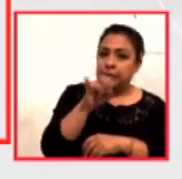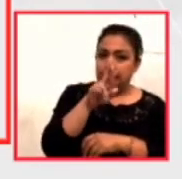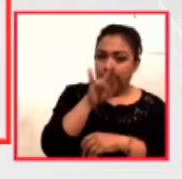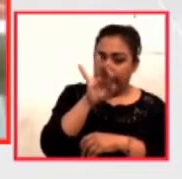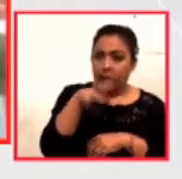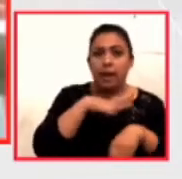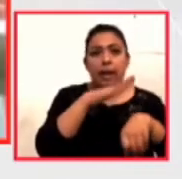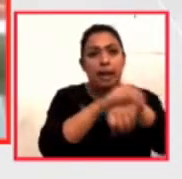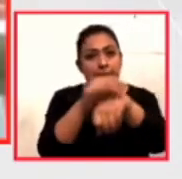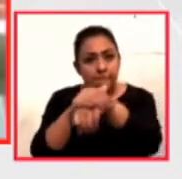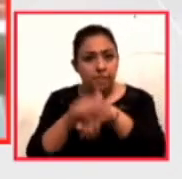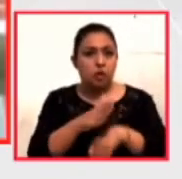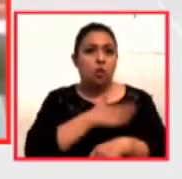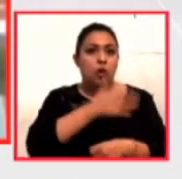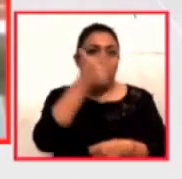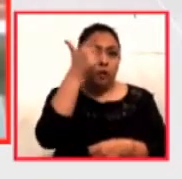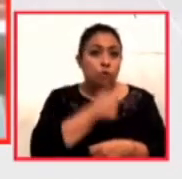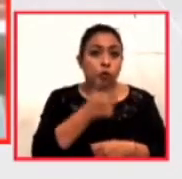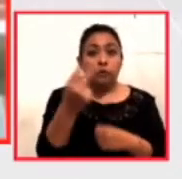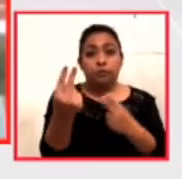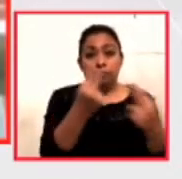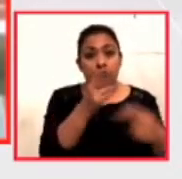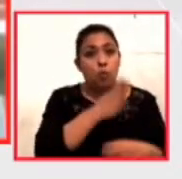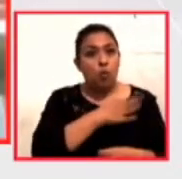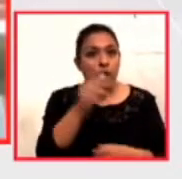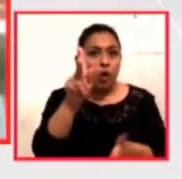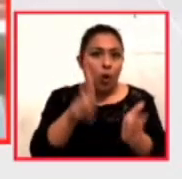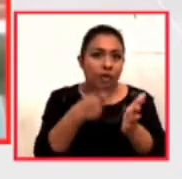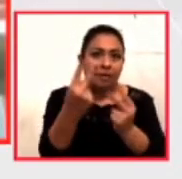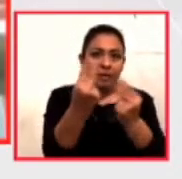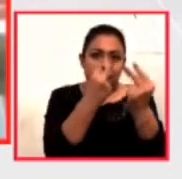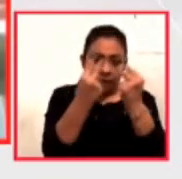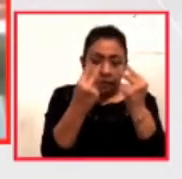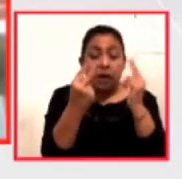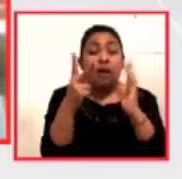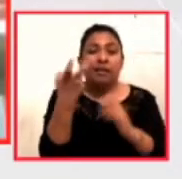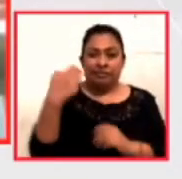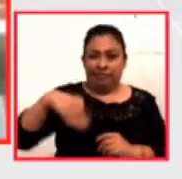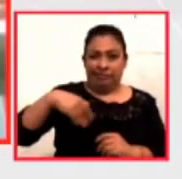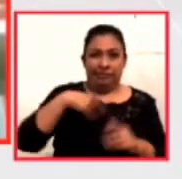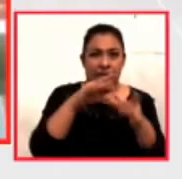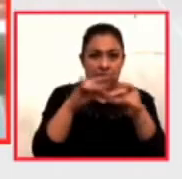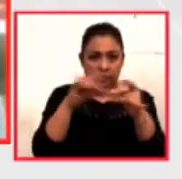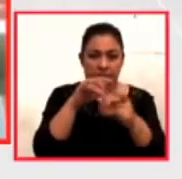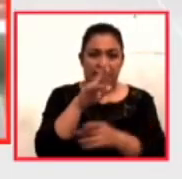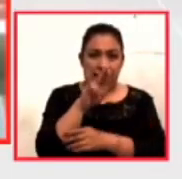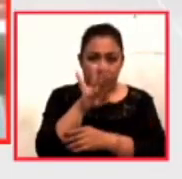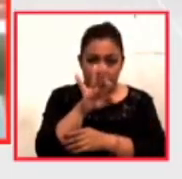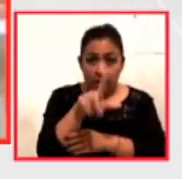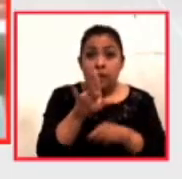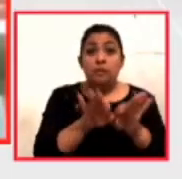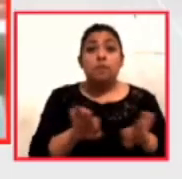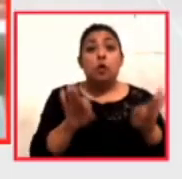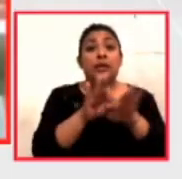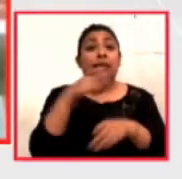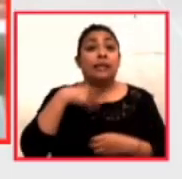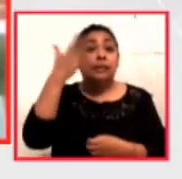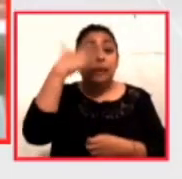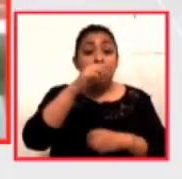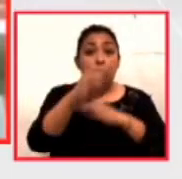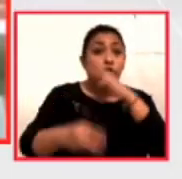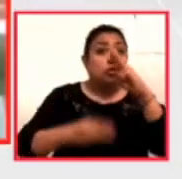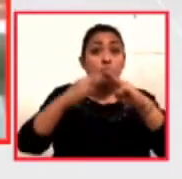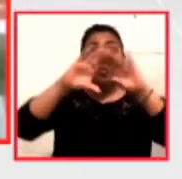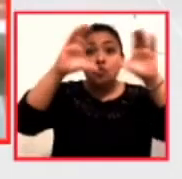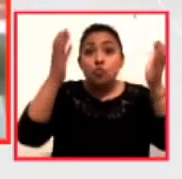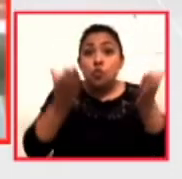amigos, muy buenas noches, qué bueno que nos acompañan de nueva cuenta. Y esto que mencionas, Rafael, es muy importante porque sabemos que en todo el mundo se está